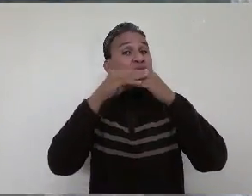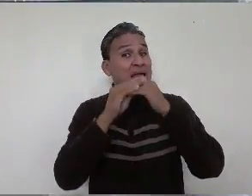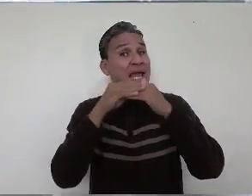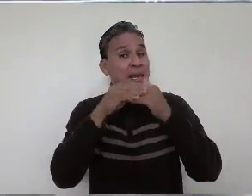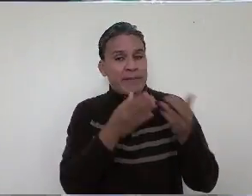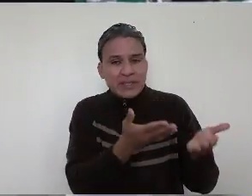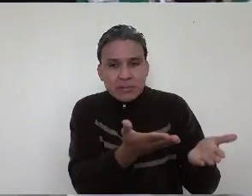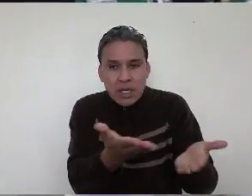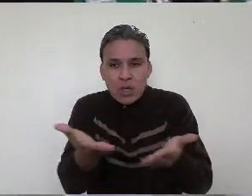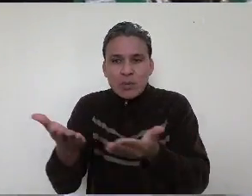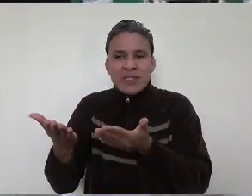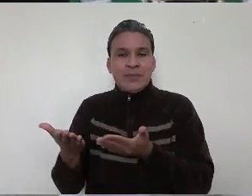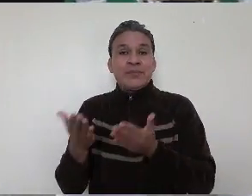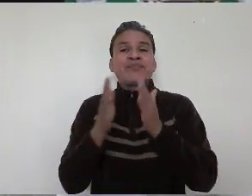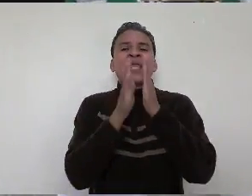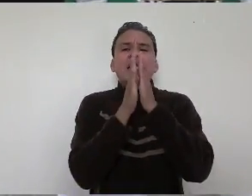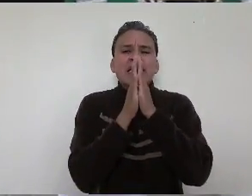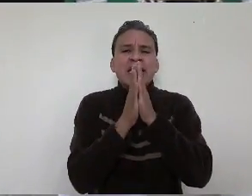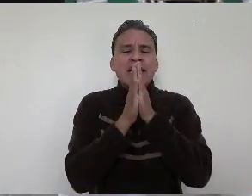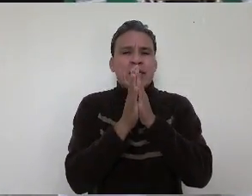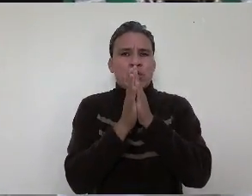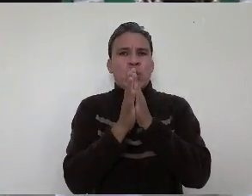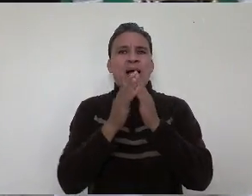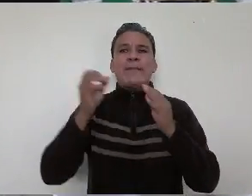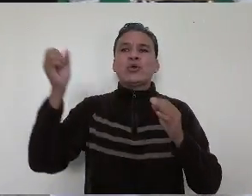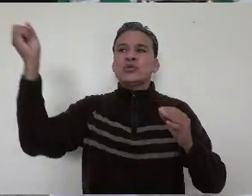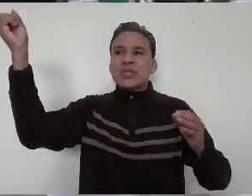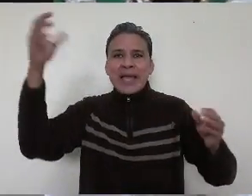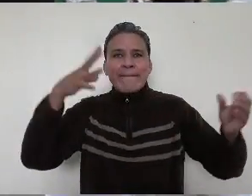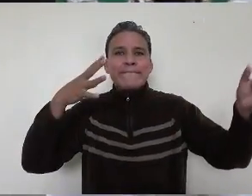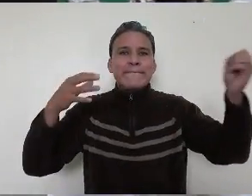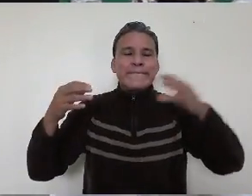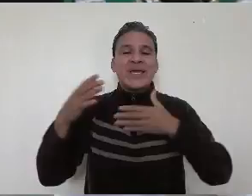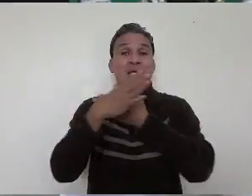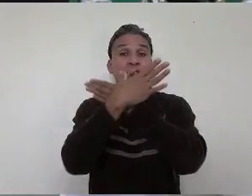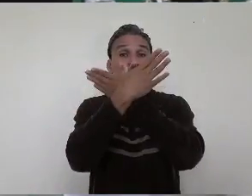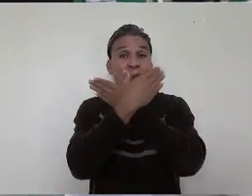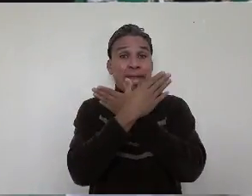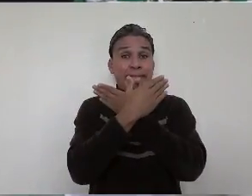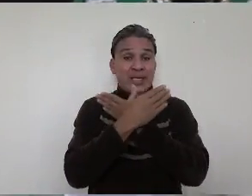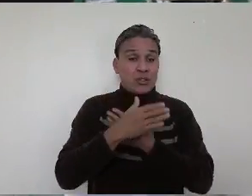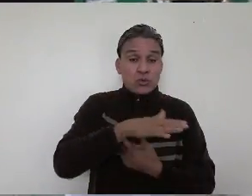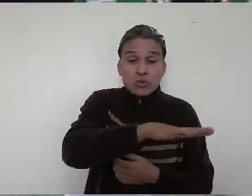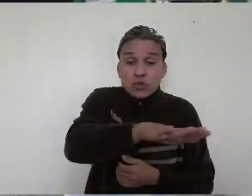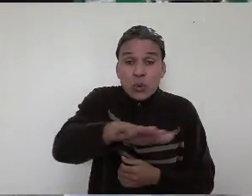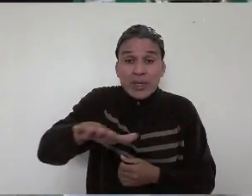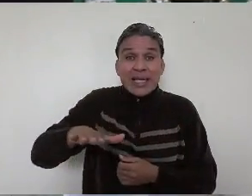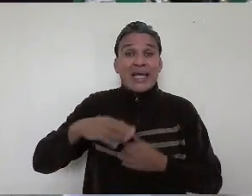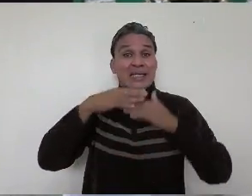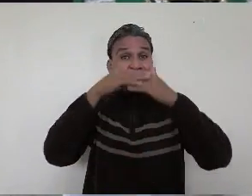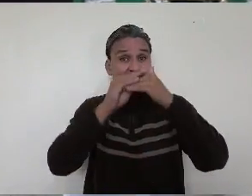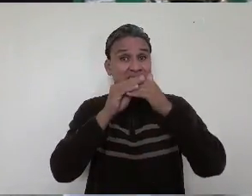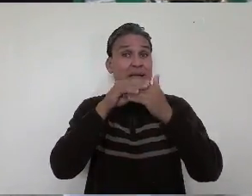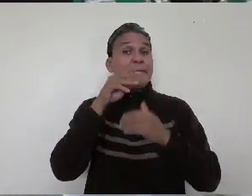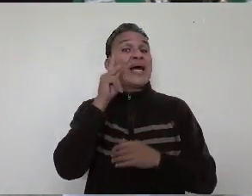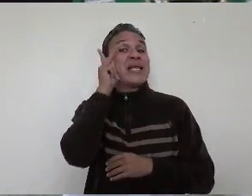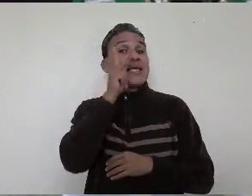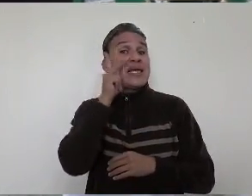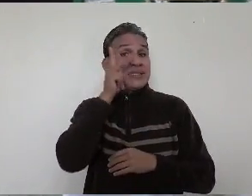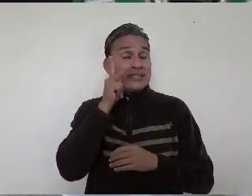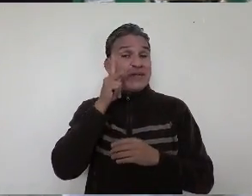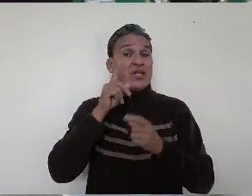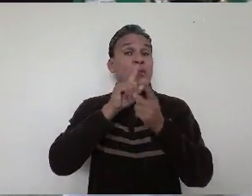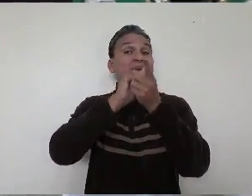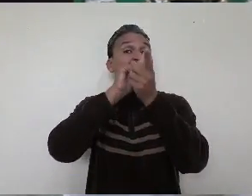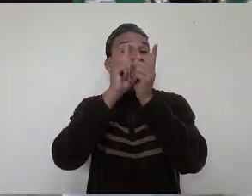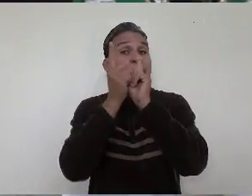Todopoderoso, que envíes tu Espíritu sobre este pan y este vino, de manera que se conviertan para nosotros en el cuerpo y la sangre